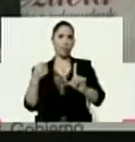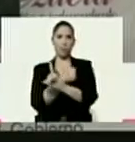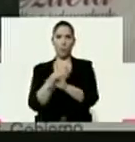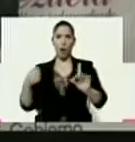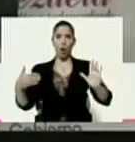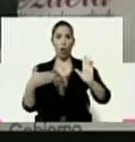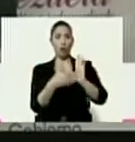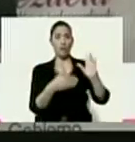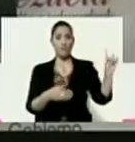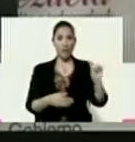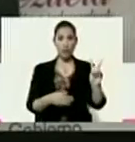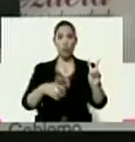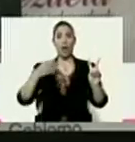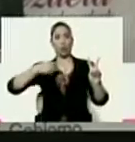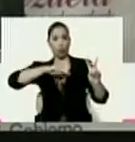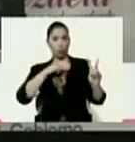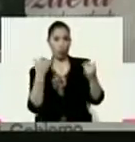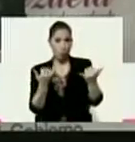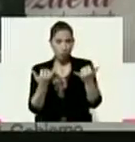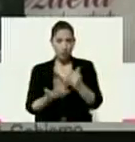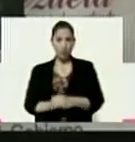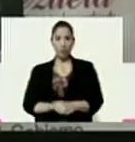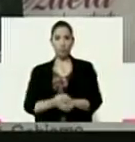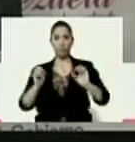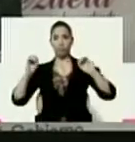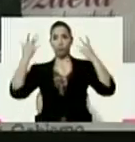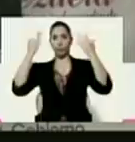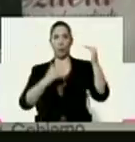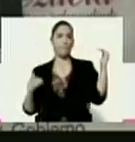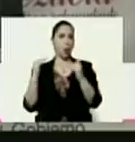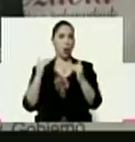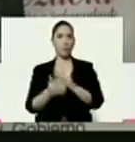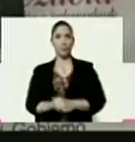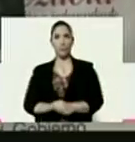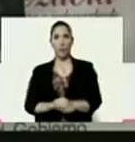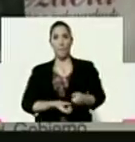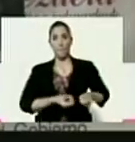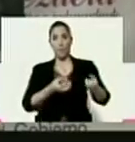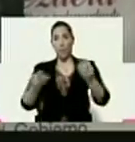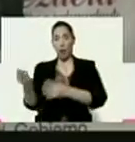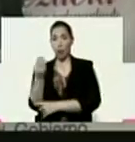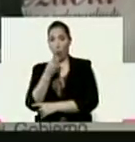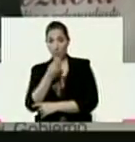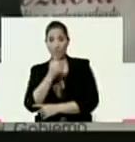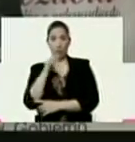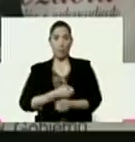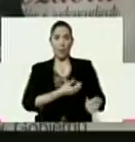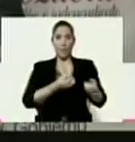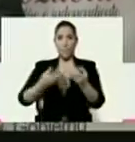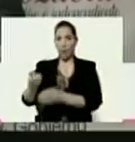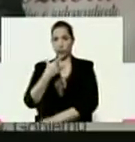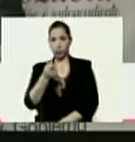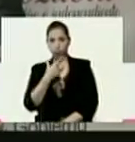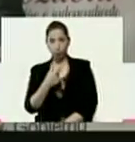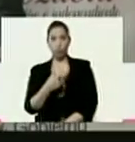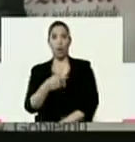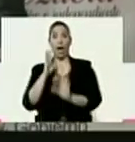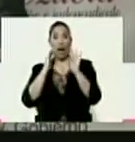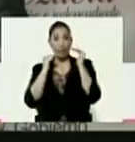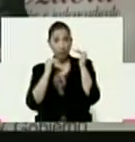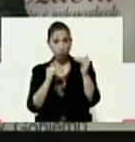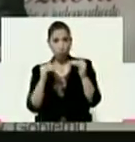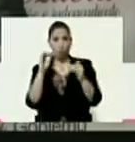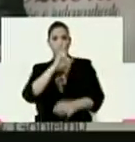Venezuela y en este momento hemos logrado que haya abastecimiento de alimentos, abastecimiento de medicina, atención